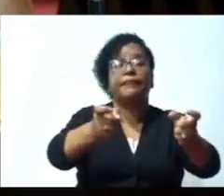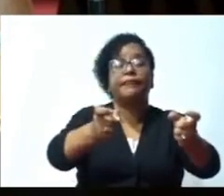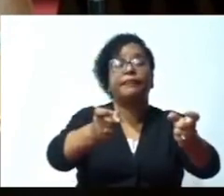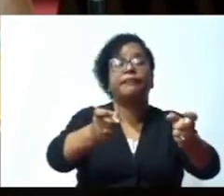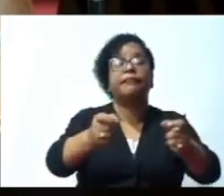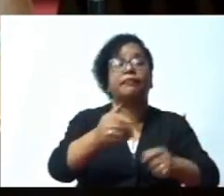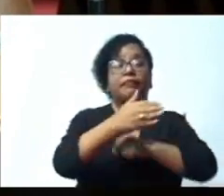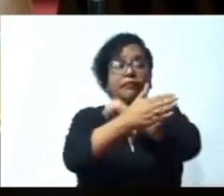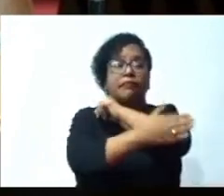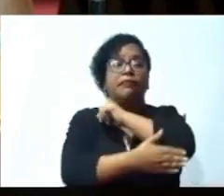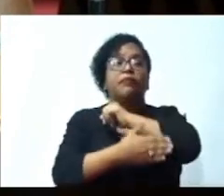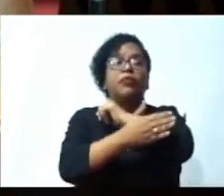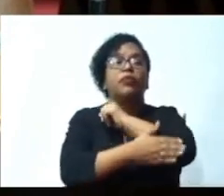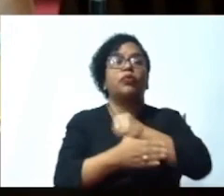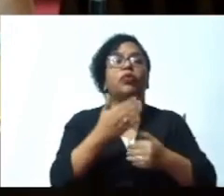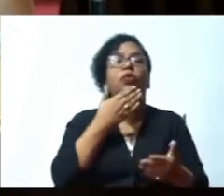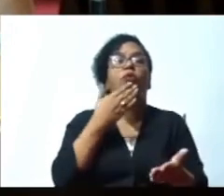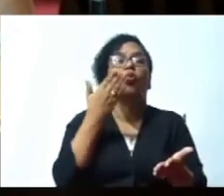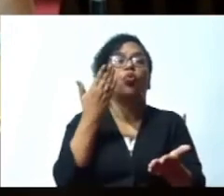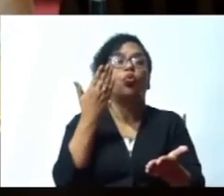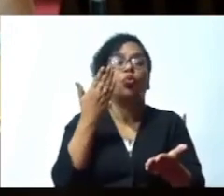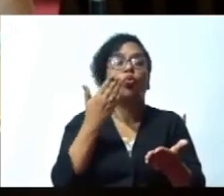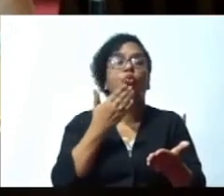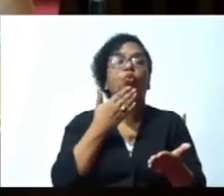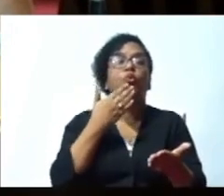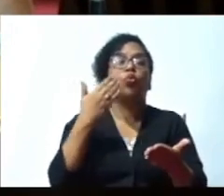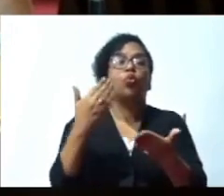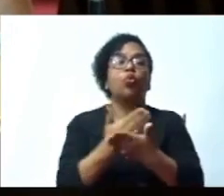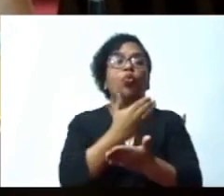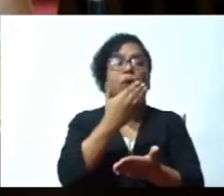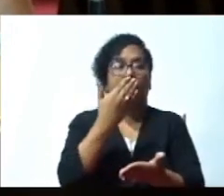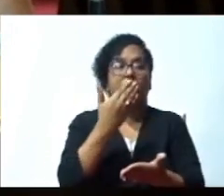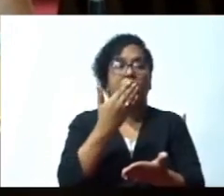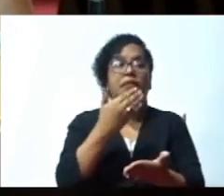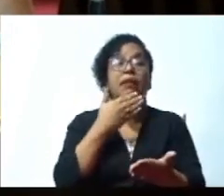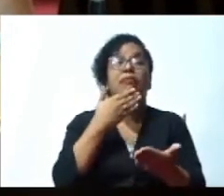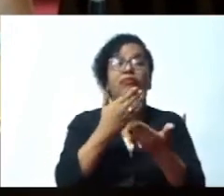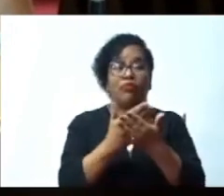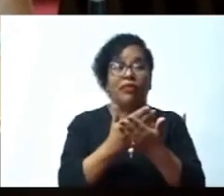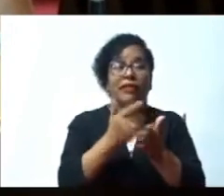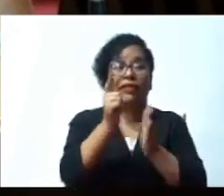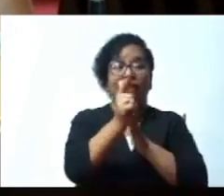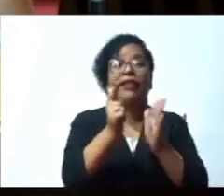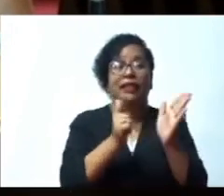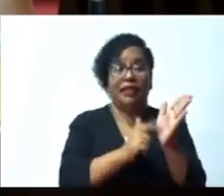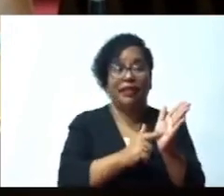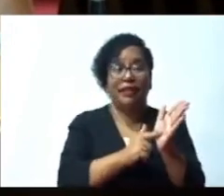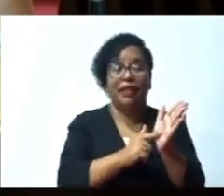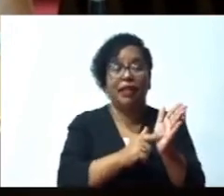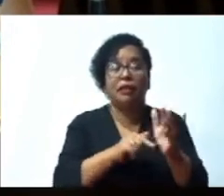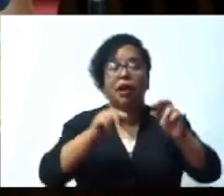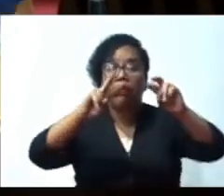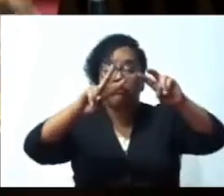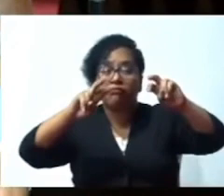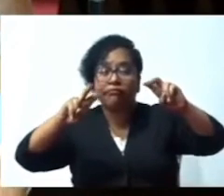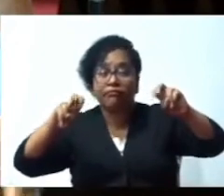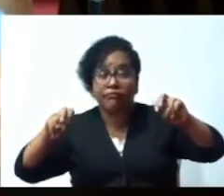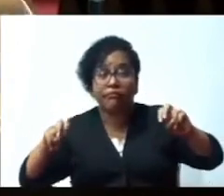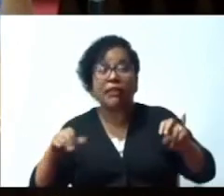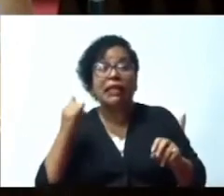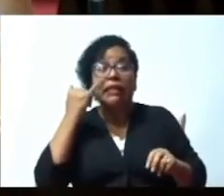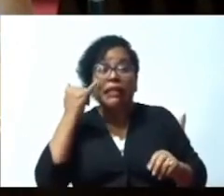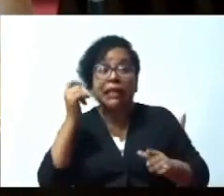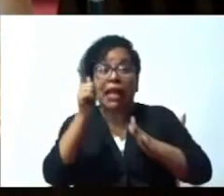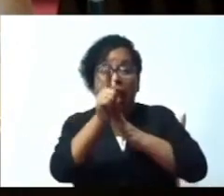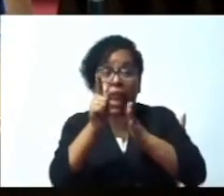nueva ley de casación una nueva ley que pueda verificar si la ley ha sido bien